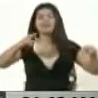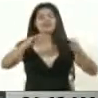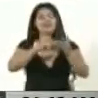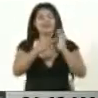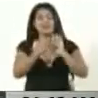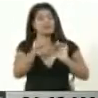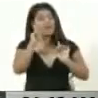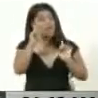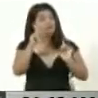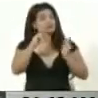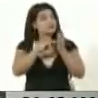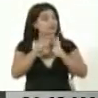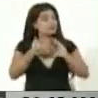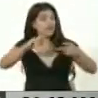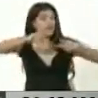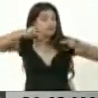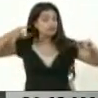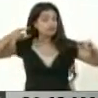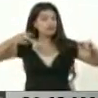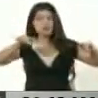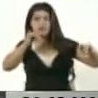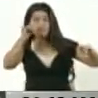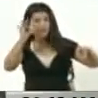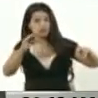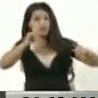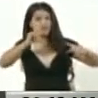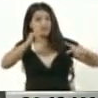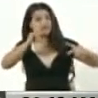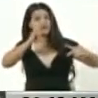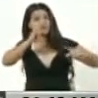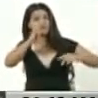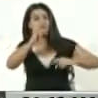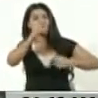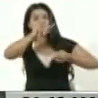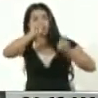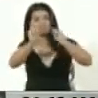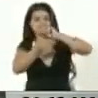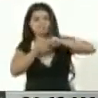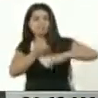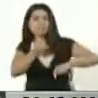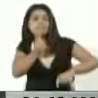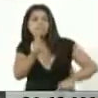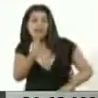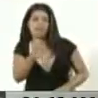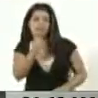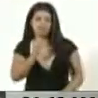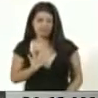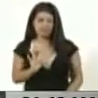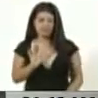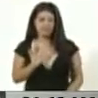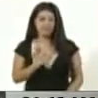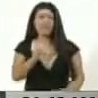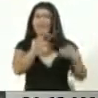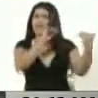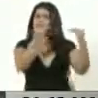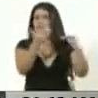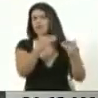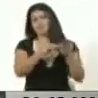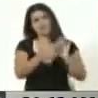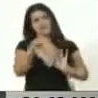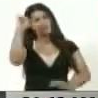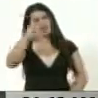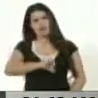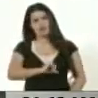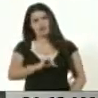venezolano, lo cual desde el punto de vista ético, al pueblo, a la comunidad internacional, desde el punto de vista ético, bueno, ya tiene su